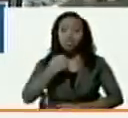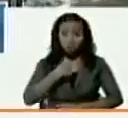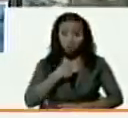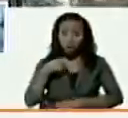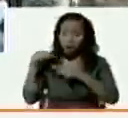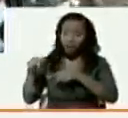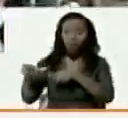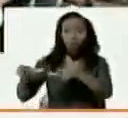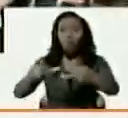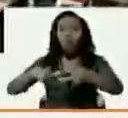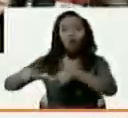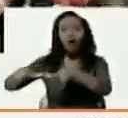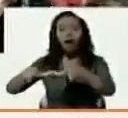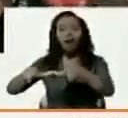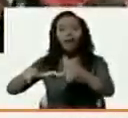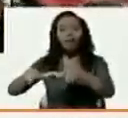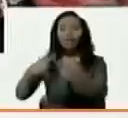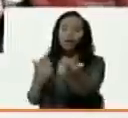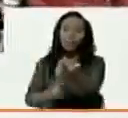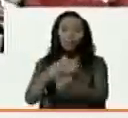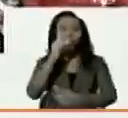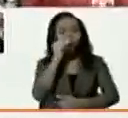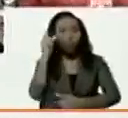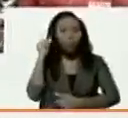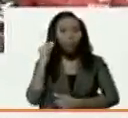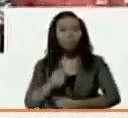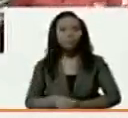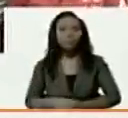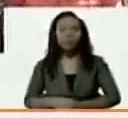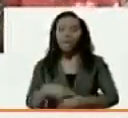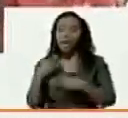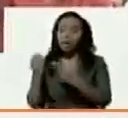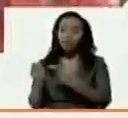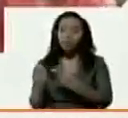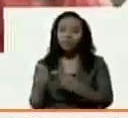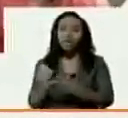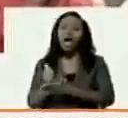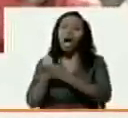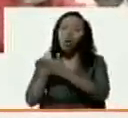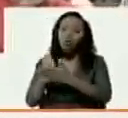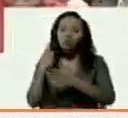espacios, hermanos y hermanas, espacios que dan para muchas cosas, ¿no?